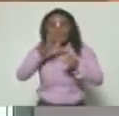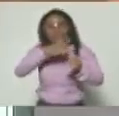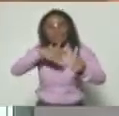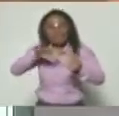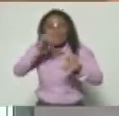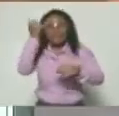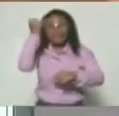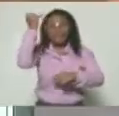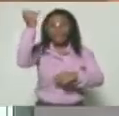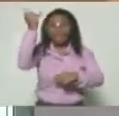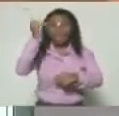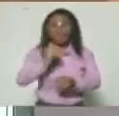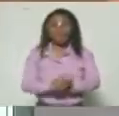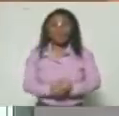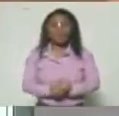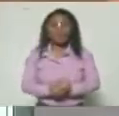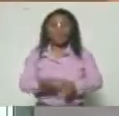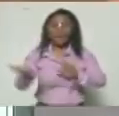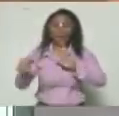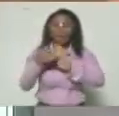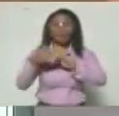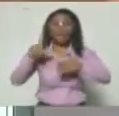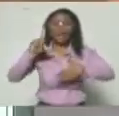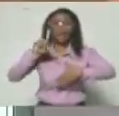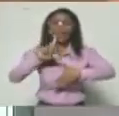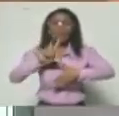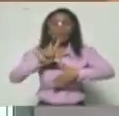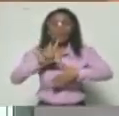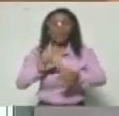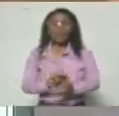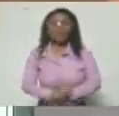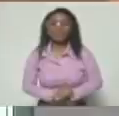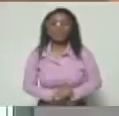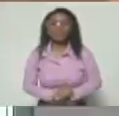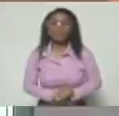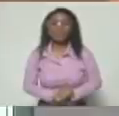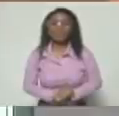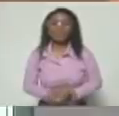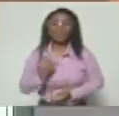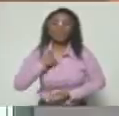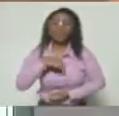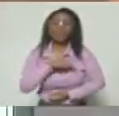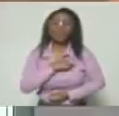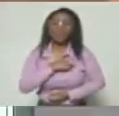ideológico contra Latinoamérica. Y estamos,